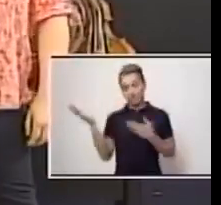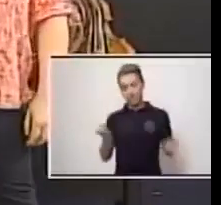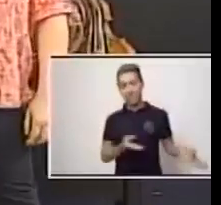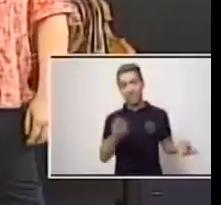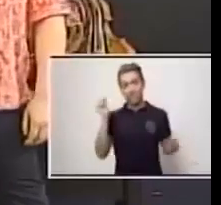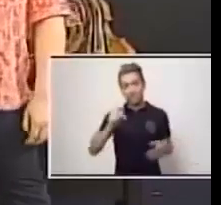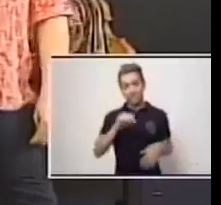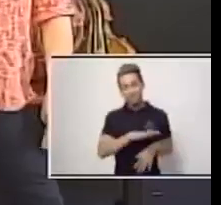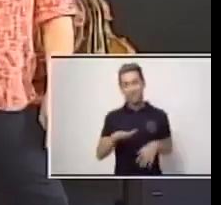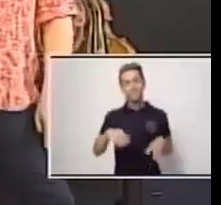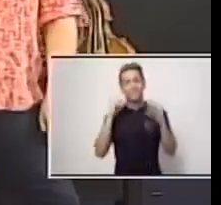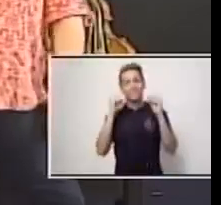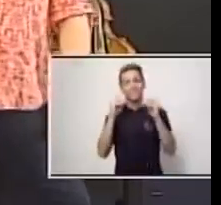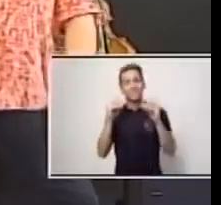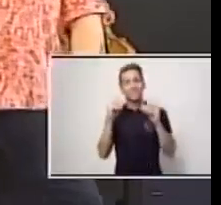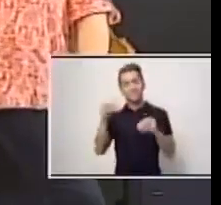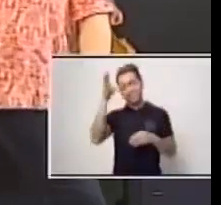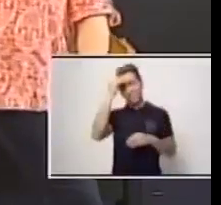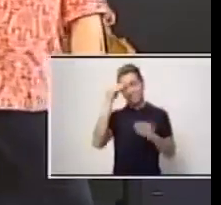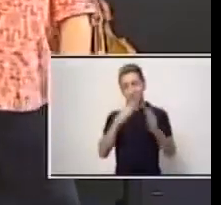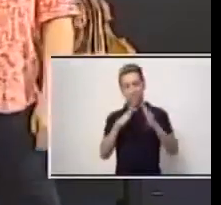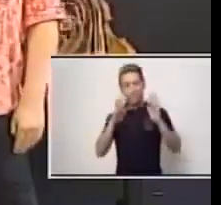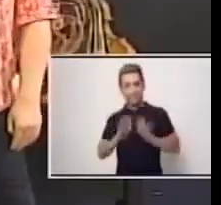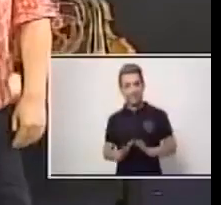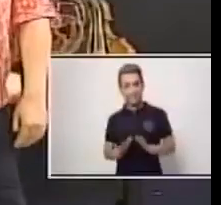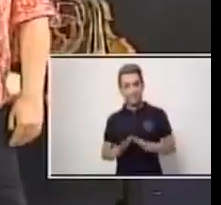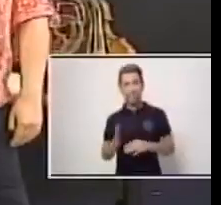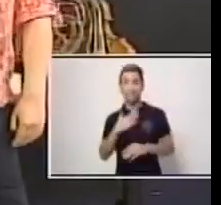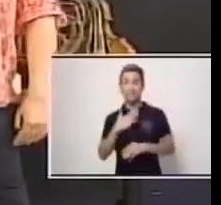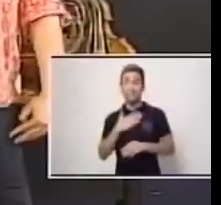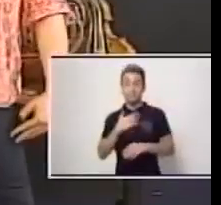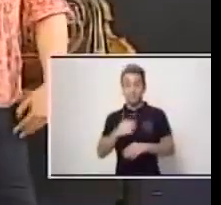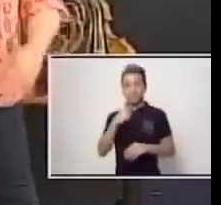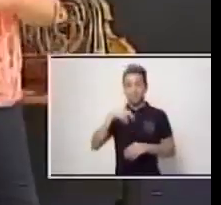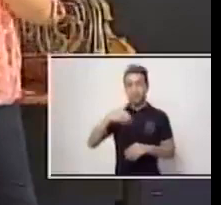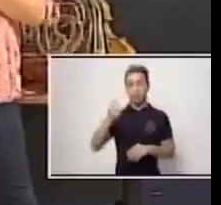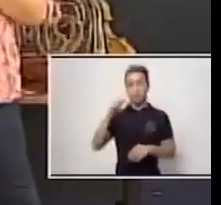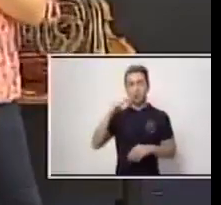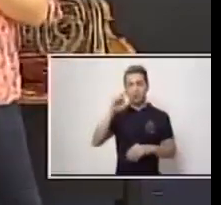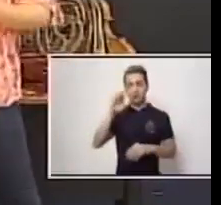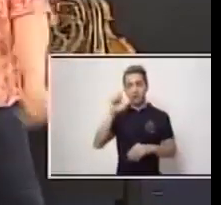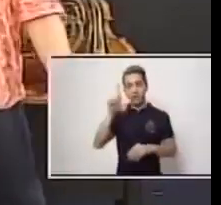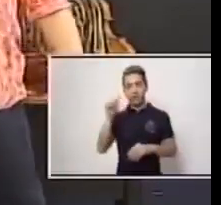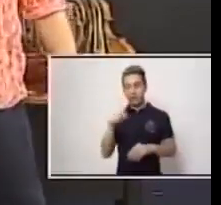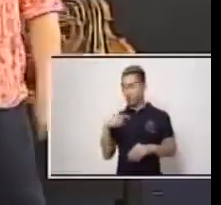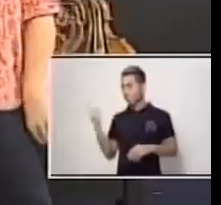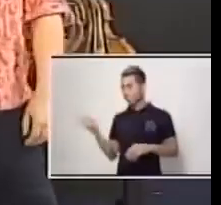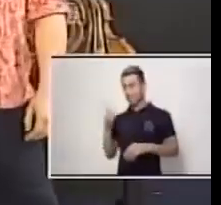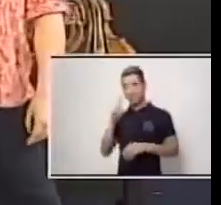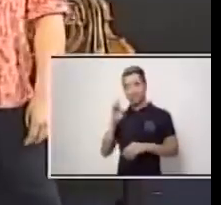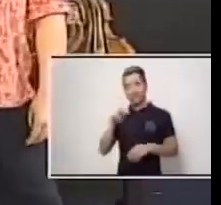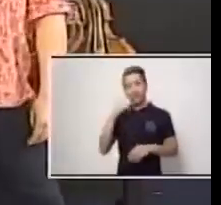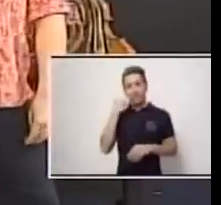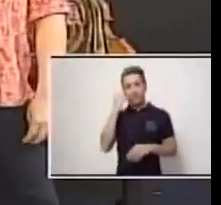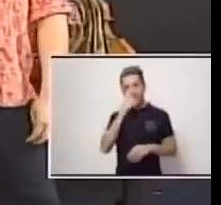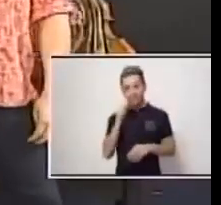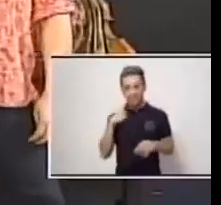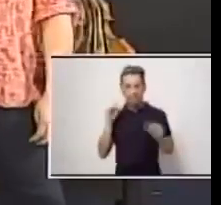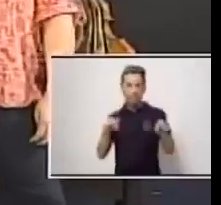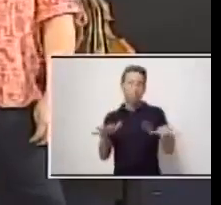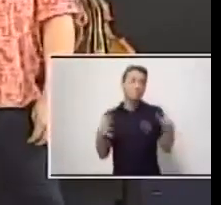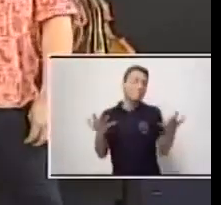este espacio educativo Aprendo en Casa. Yo soy Marcela Fernández y Denise Valcárcel. Y en esta oportunidad nos